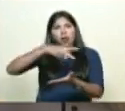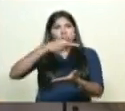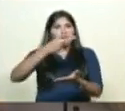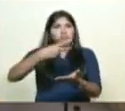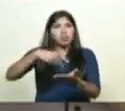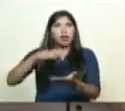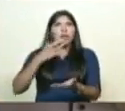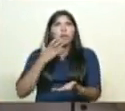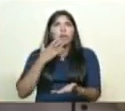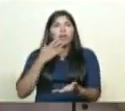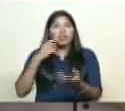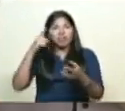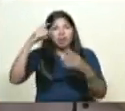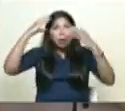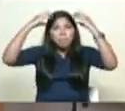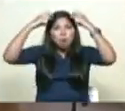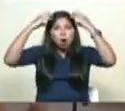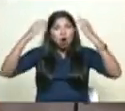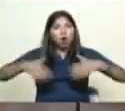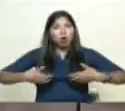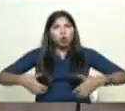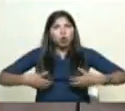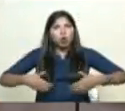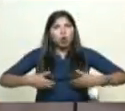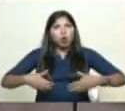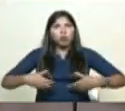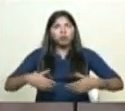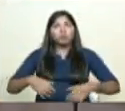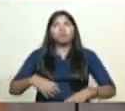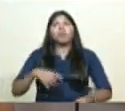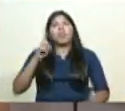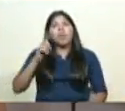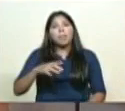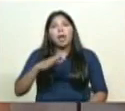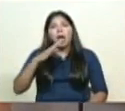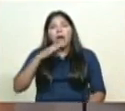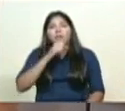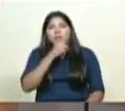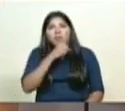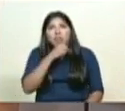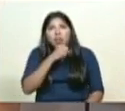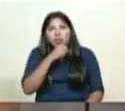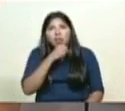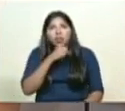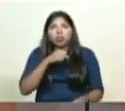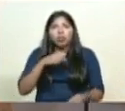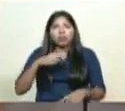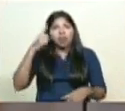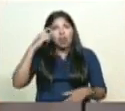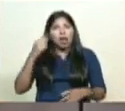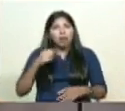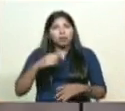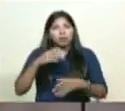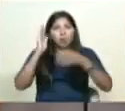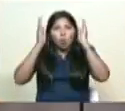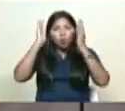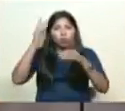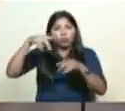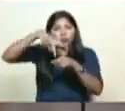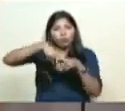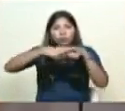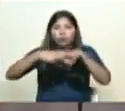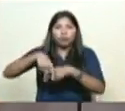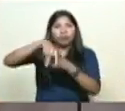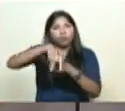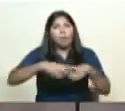por ejemplo el mono de Caicara, el adulto mayor bailando la burriquita, vemos esa expresión de los artesanos todos los